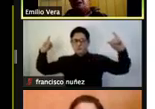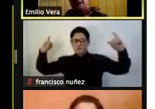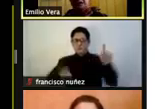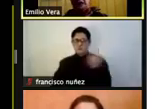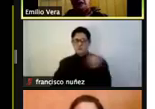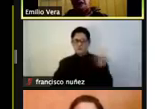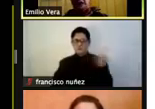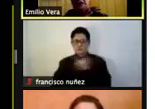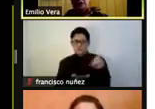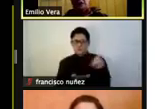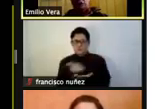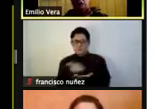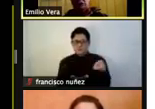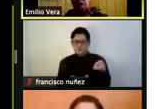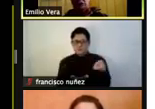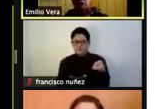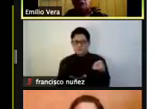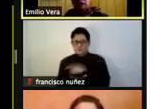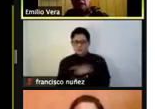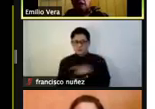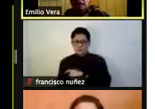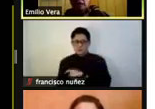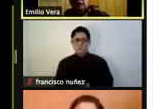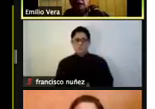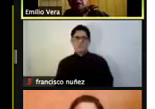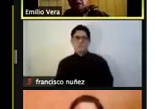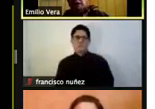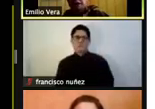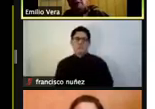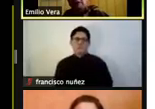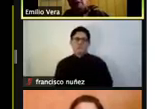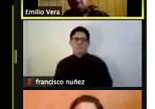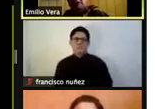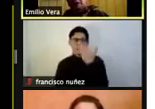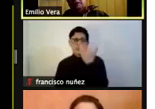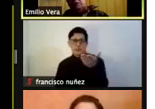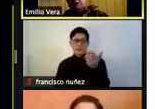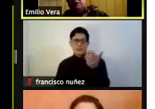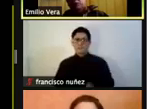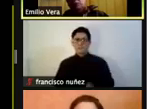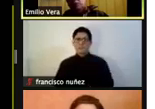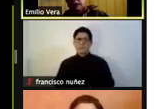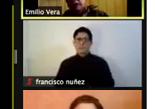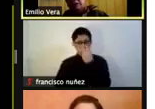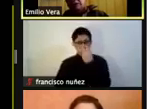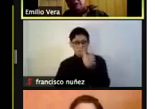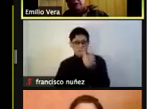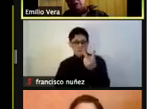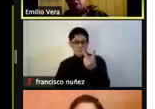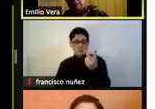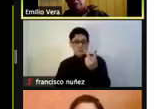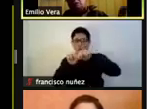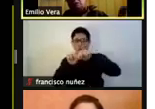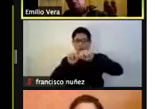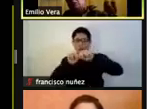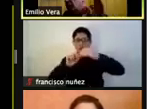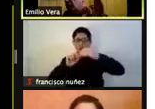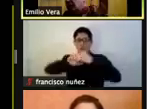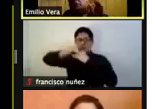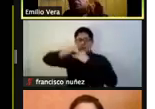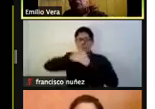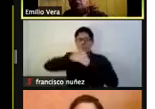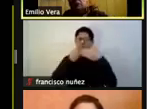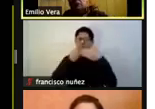oceánico. A ver, aquí se muestra un cable en un barco. Este es un barco antiguo, un barco antiguo,